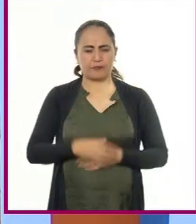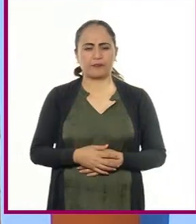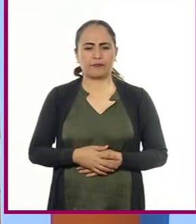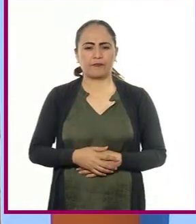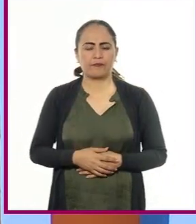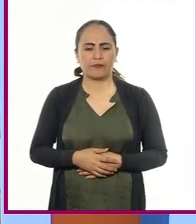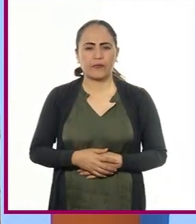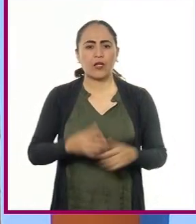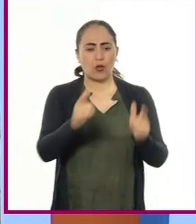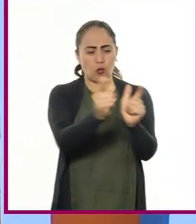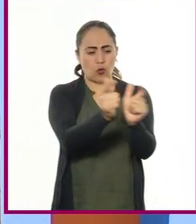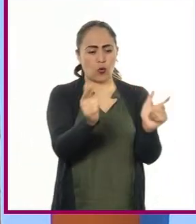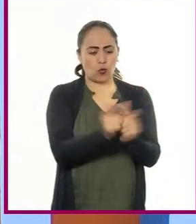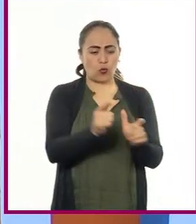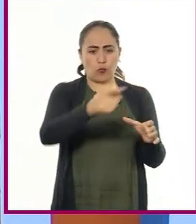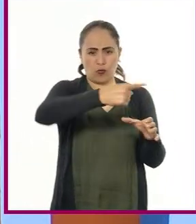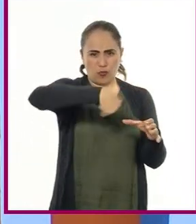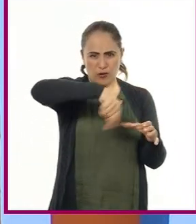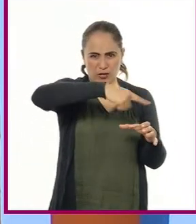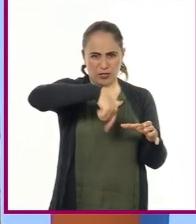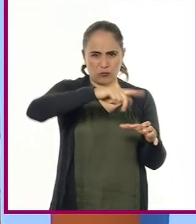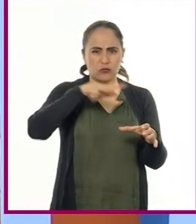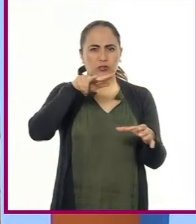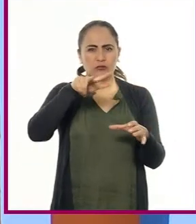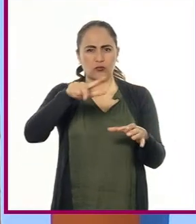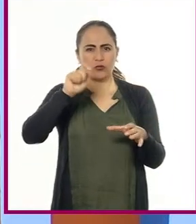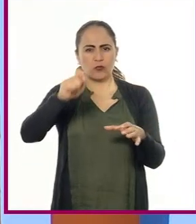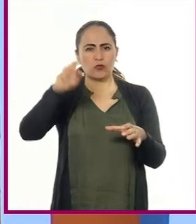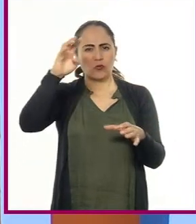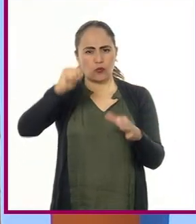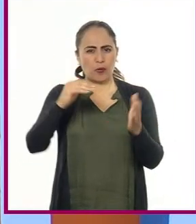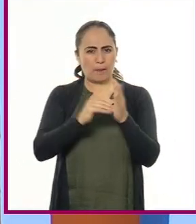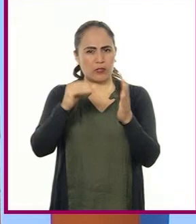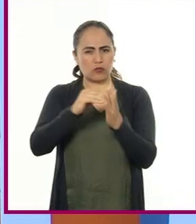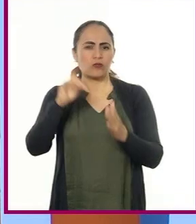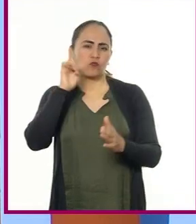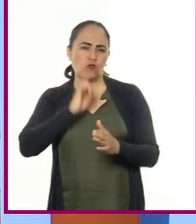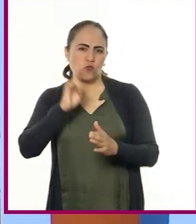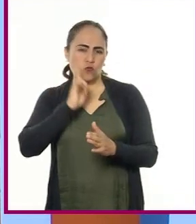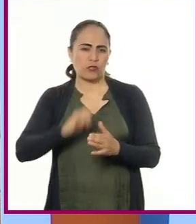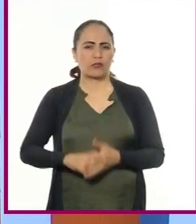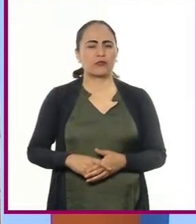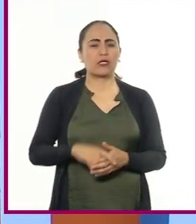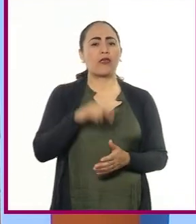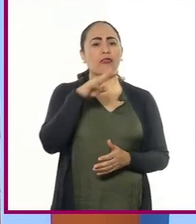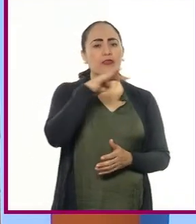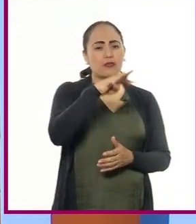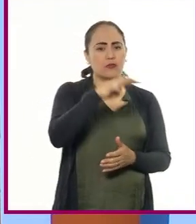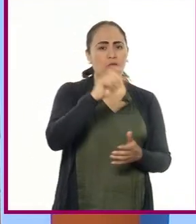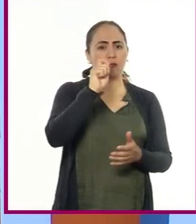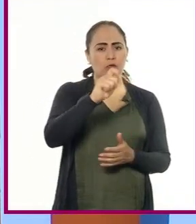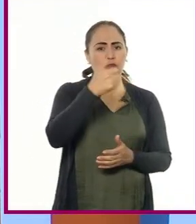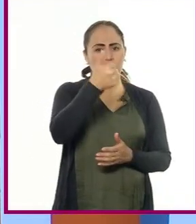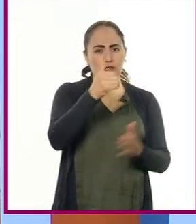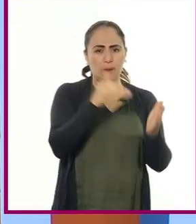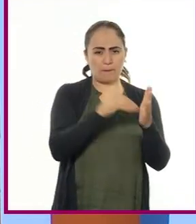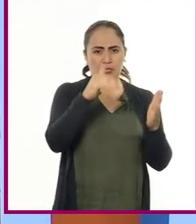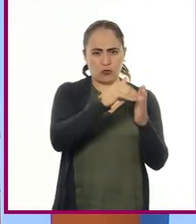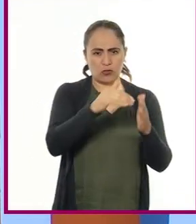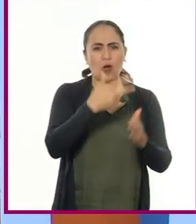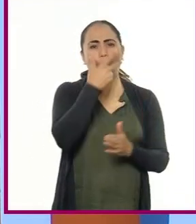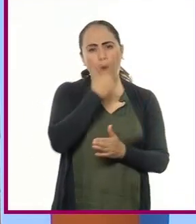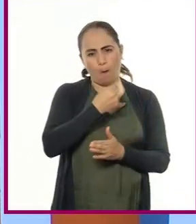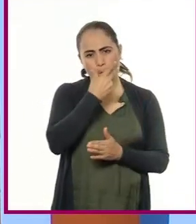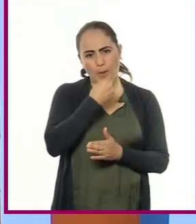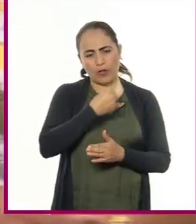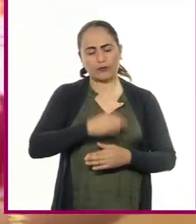este grupo de población, 18.9 millones son mujeres y 19.6 millones son